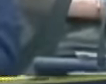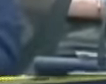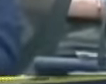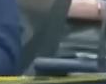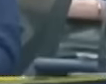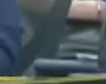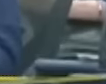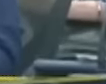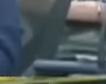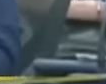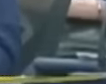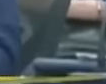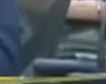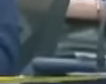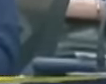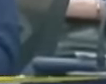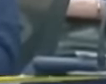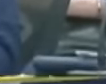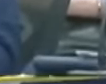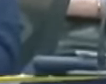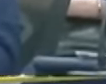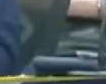Como recordábamos con Lula ahora,